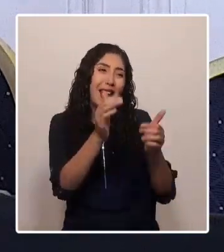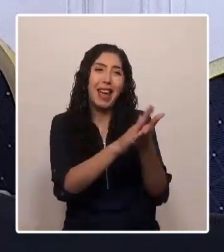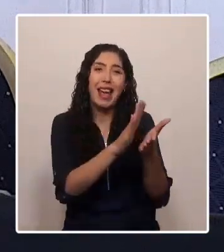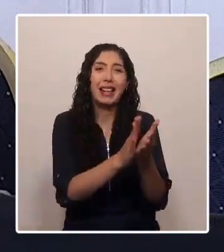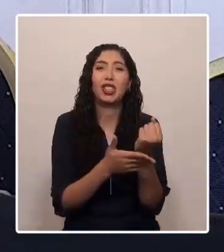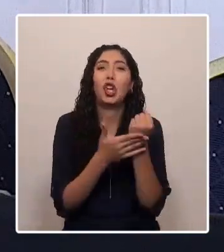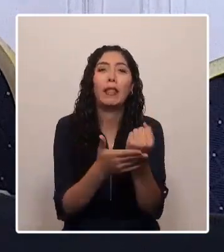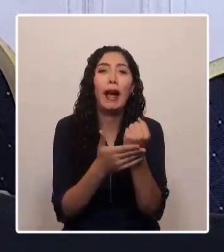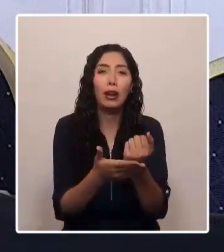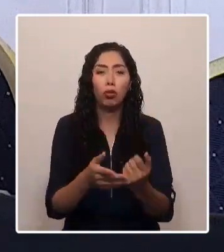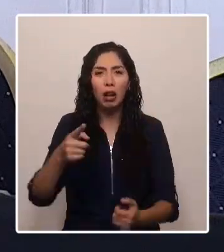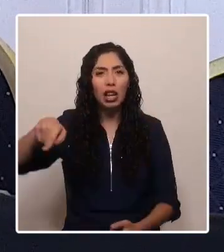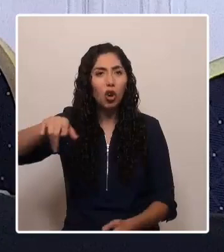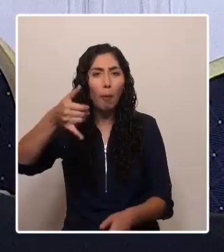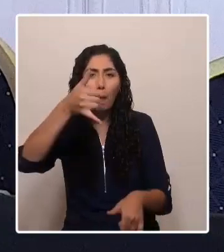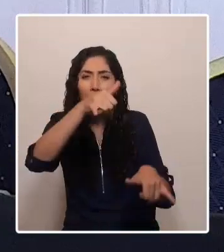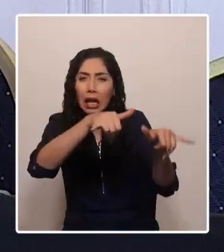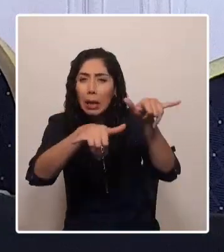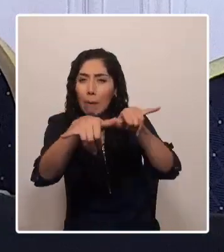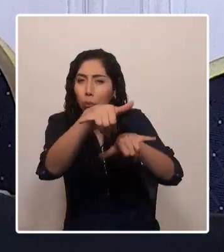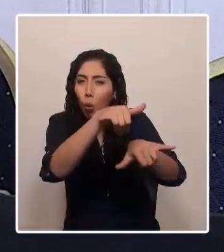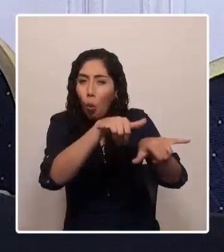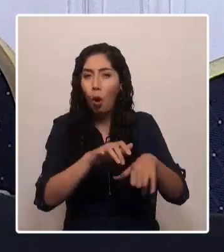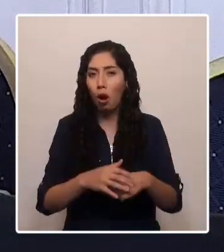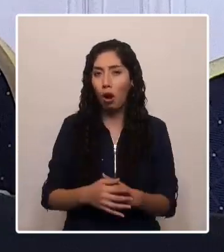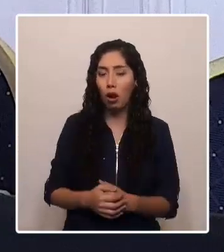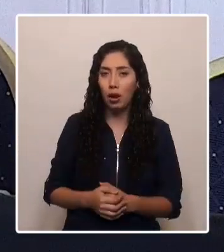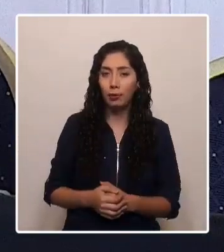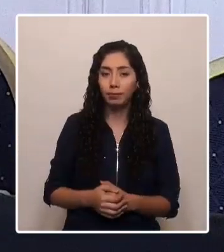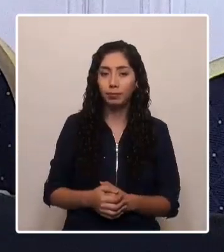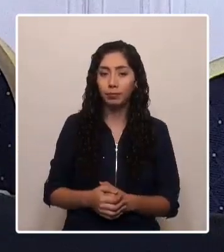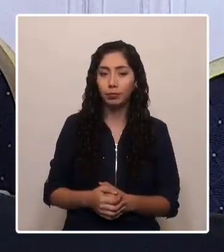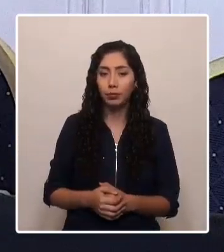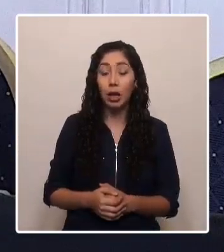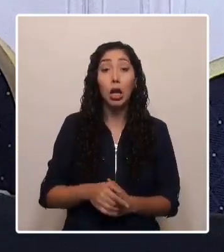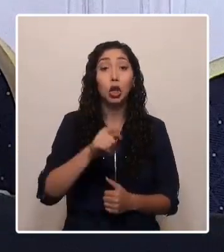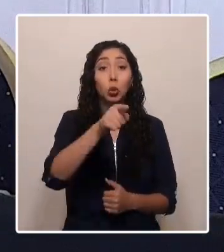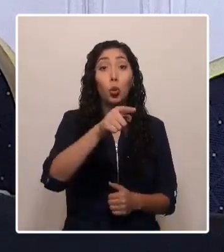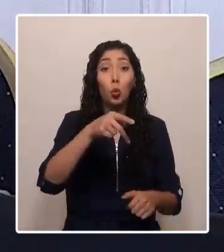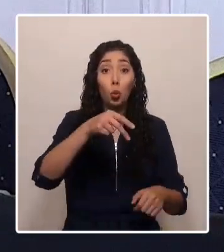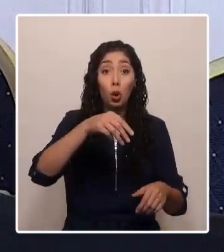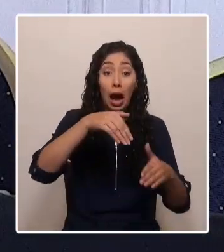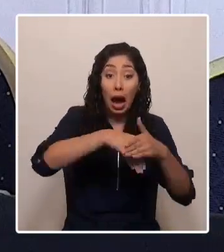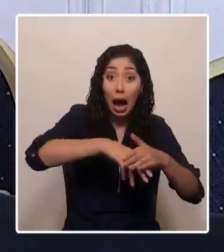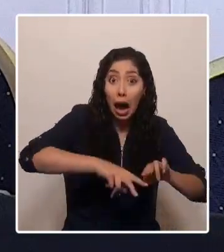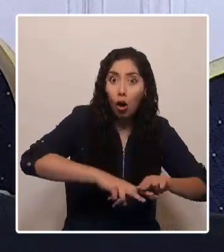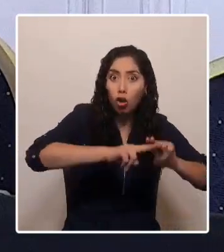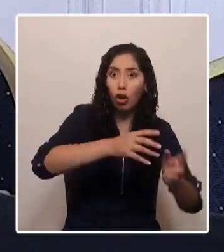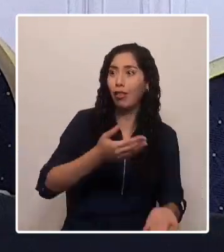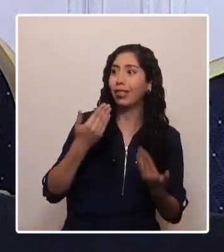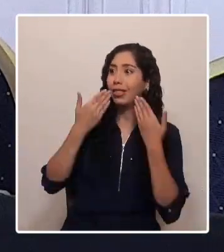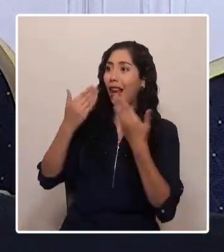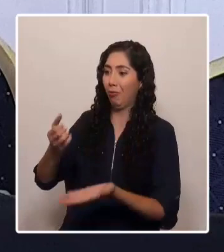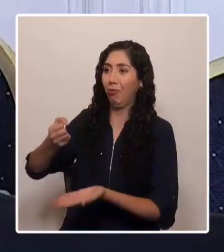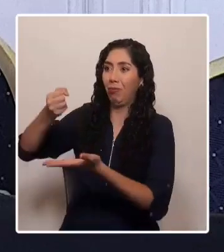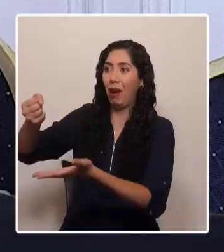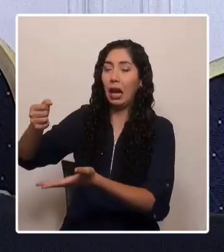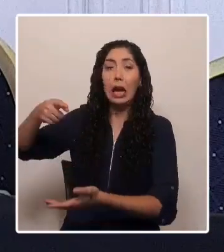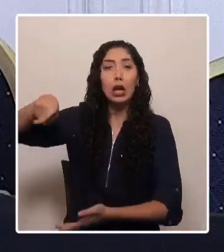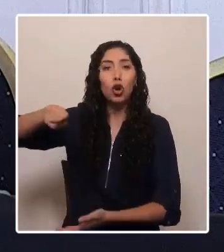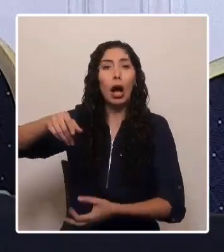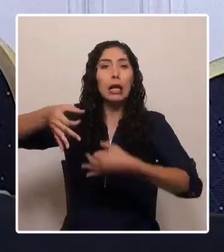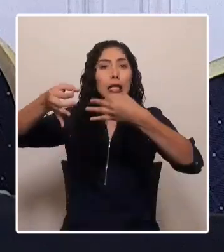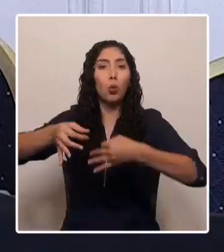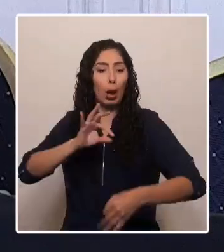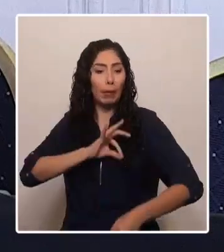Manipuladores. Te dirán también que no hay razones para preocuparse. Tú les das tus ahorros, ellos te aseguran una buena pensión para después. O sea, cambias